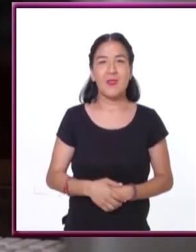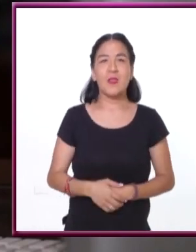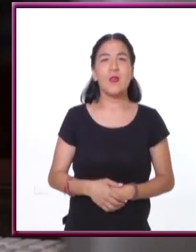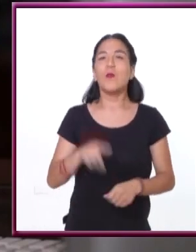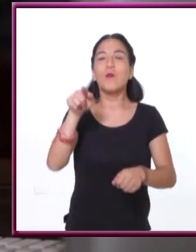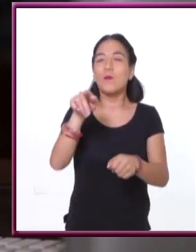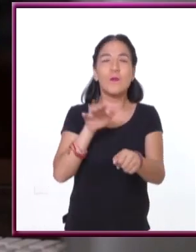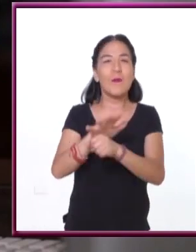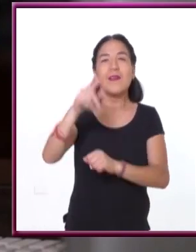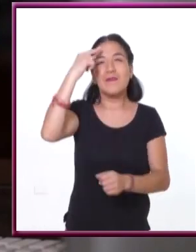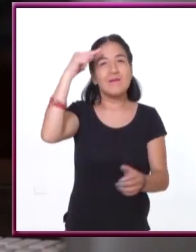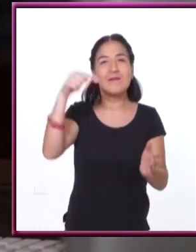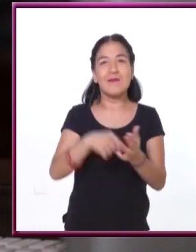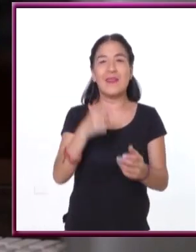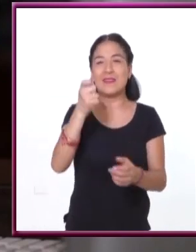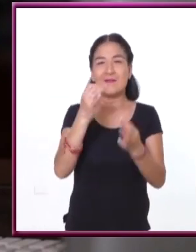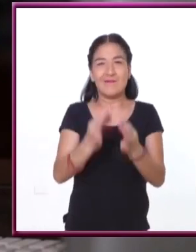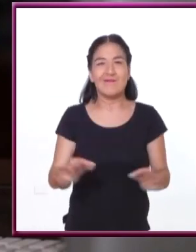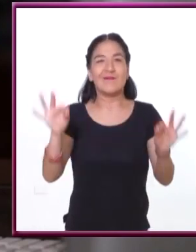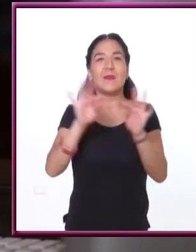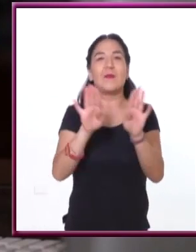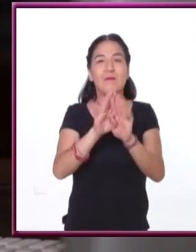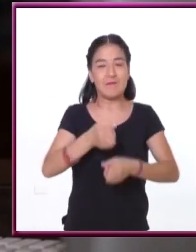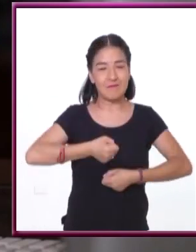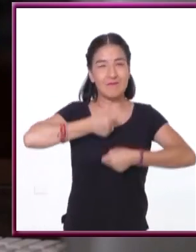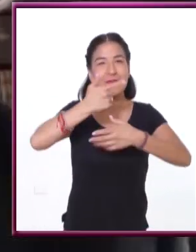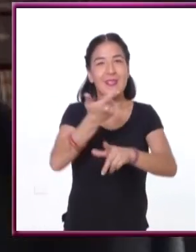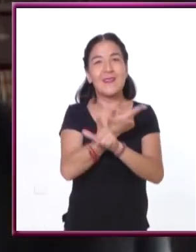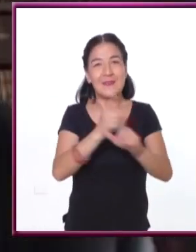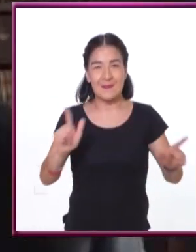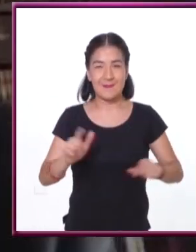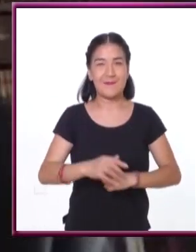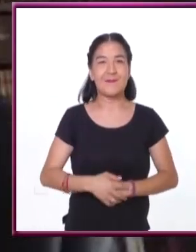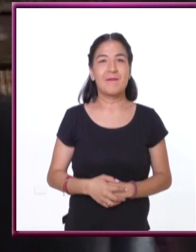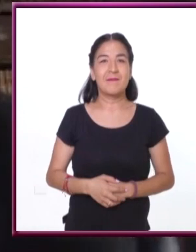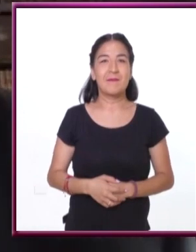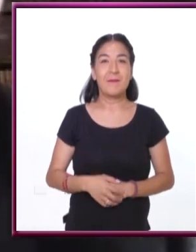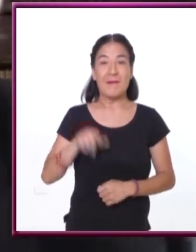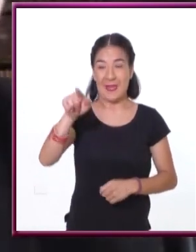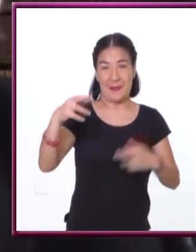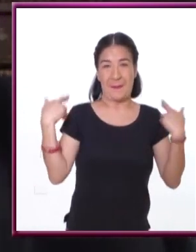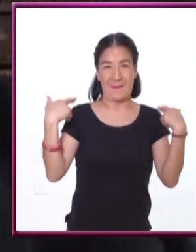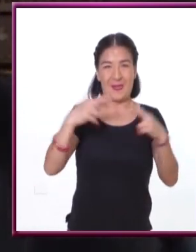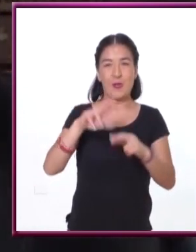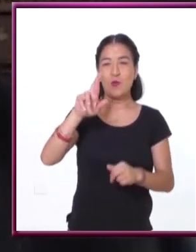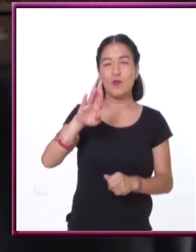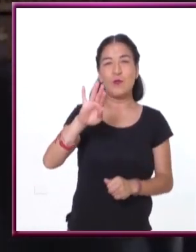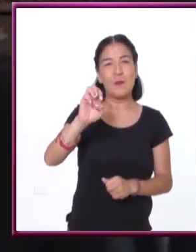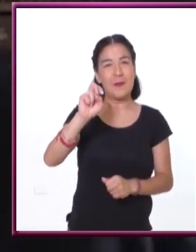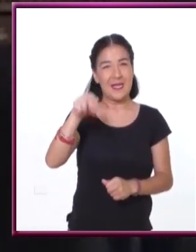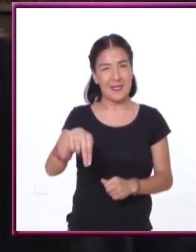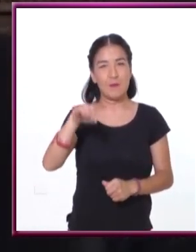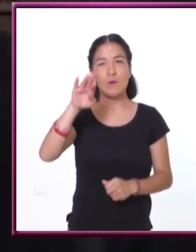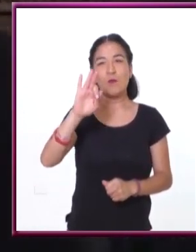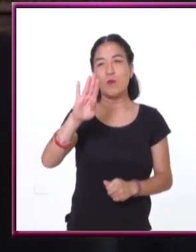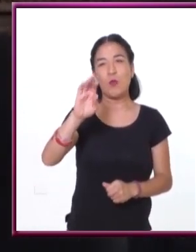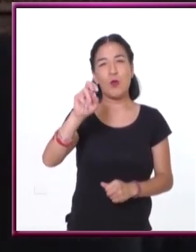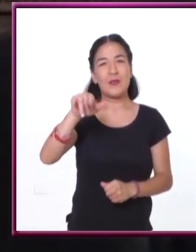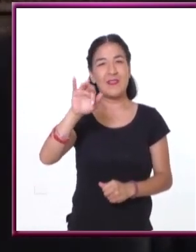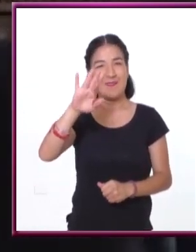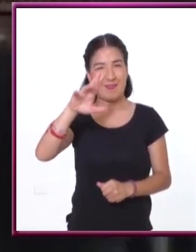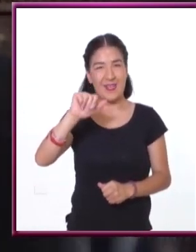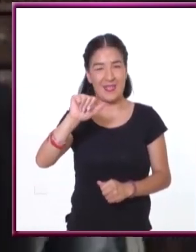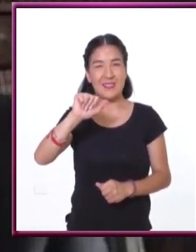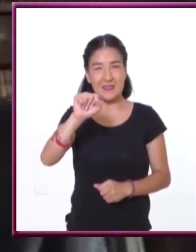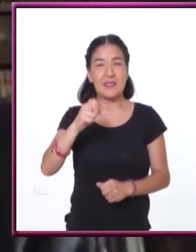es la importancia de la libertad de expresión? Mi maestro Rubén Bonifaz Nuño me dijo